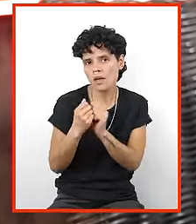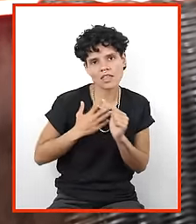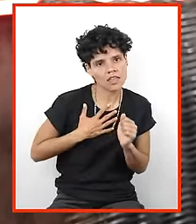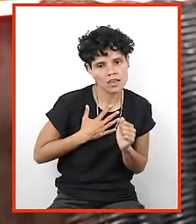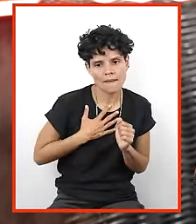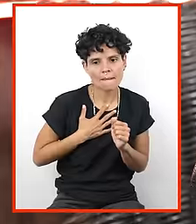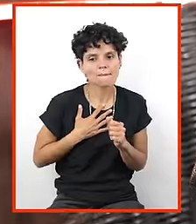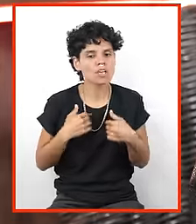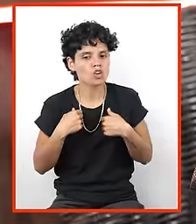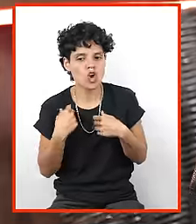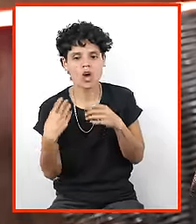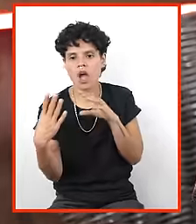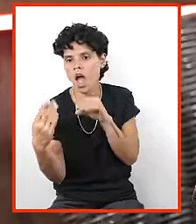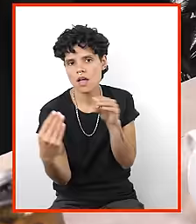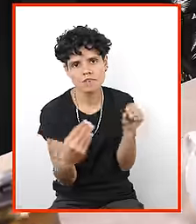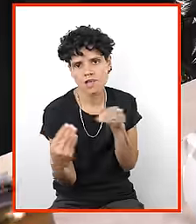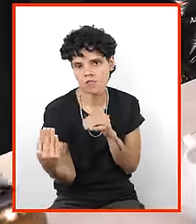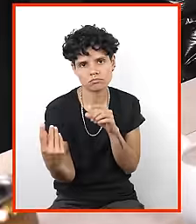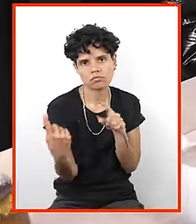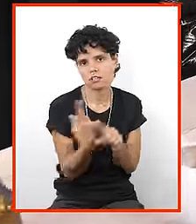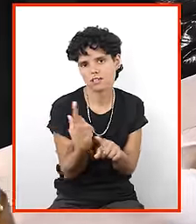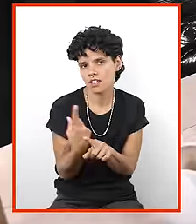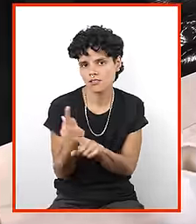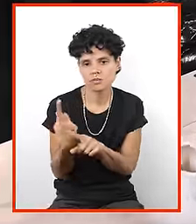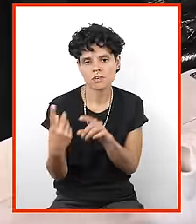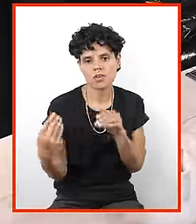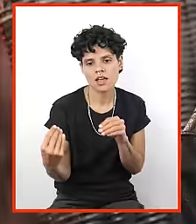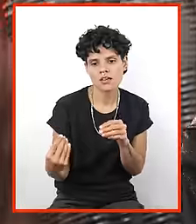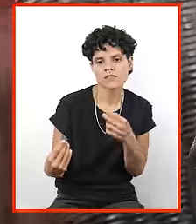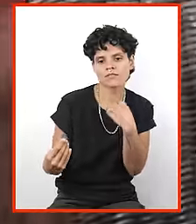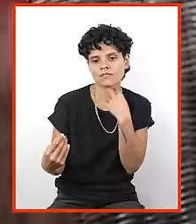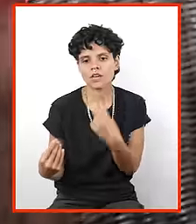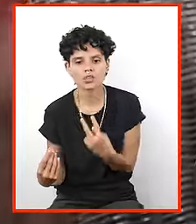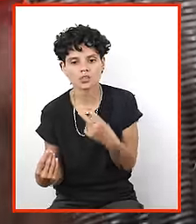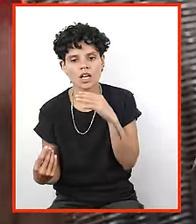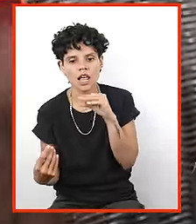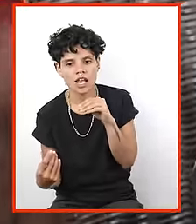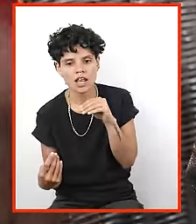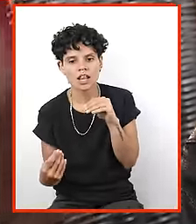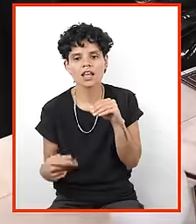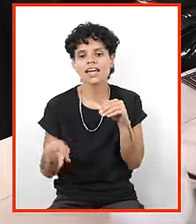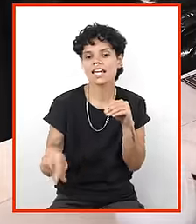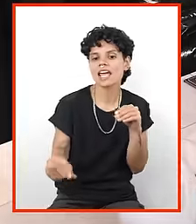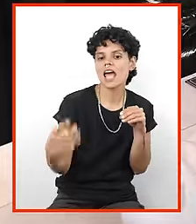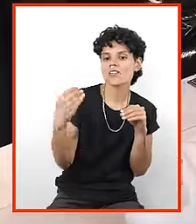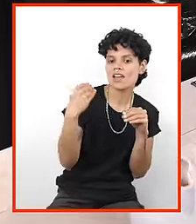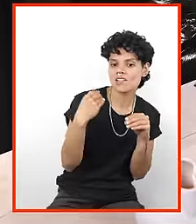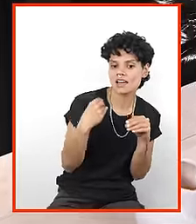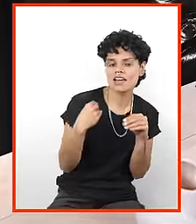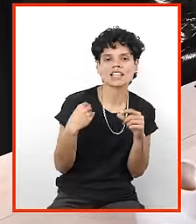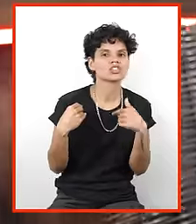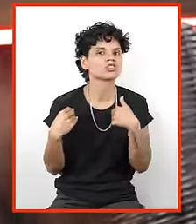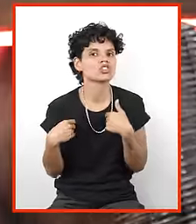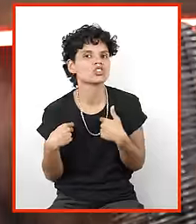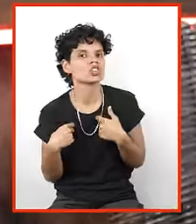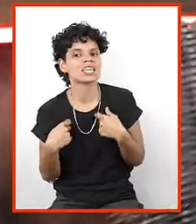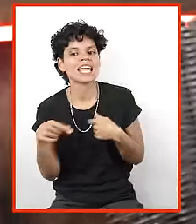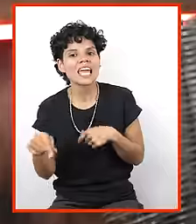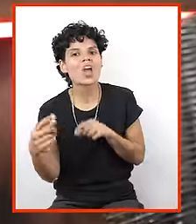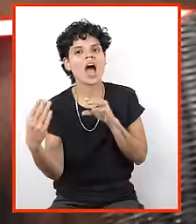compañía. ¿Ya? Y yo hablaba con ellos, po. Pero le hacías la voz, te contestaba. No, ellos hablaban conmigo. Yo solo era un canal.